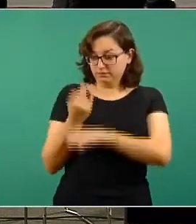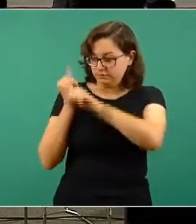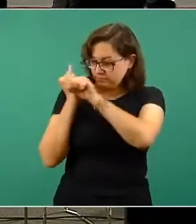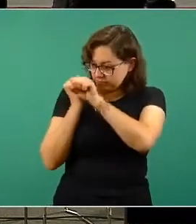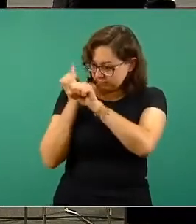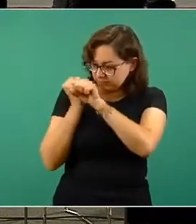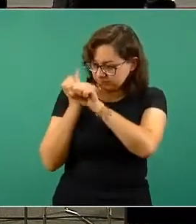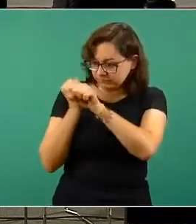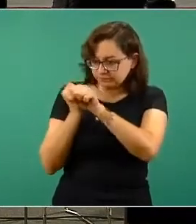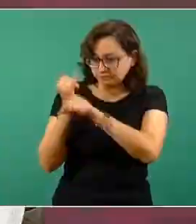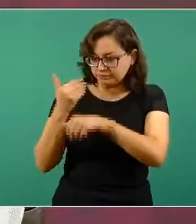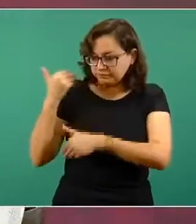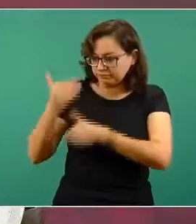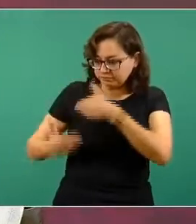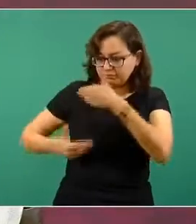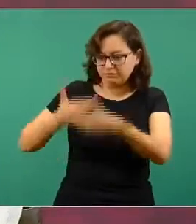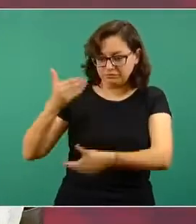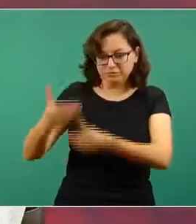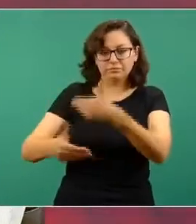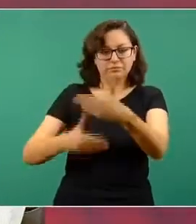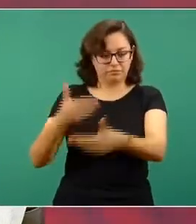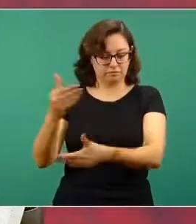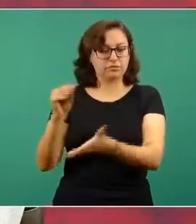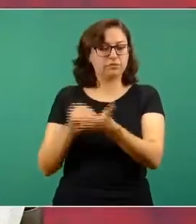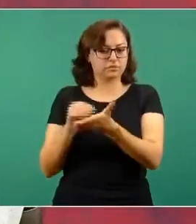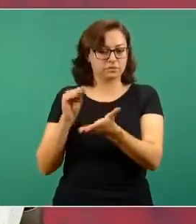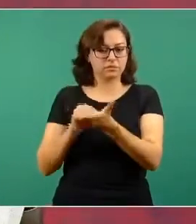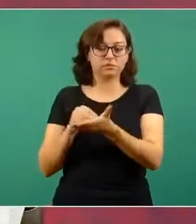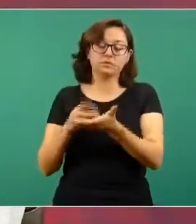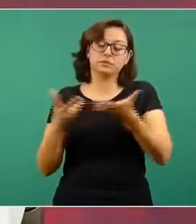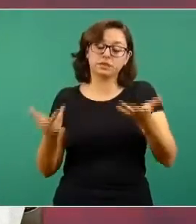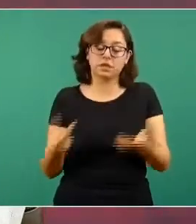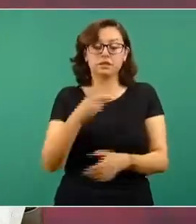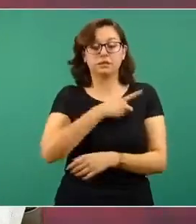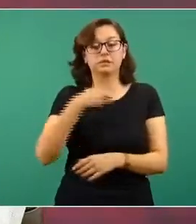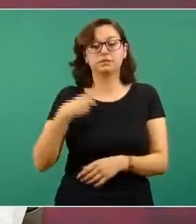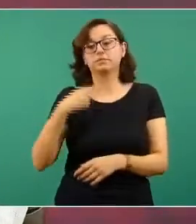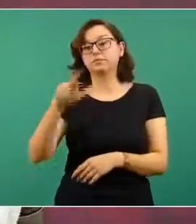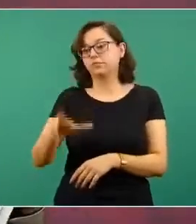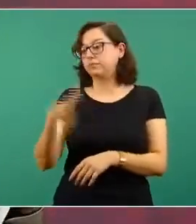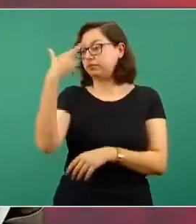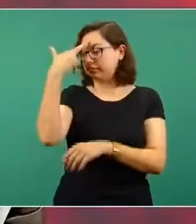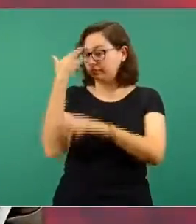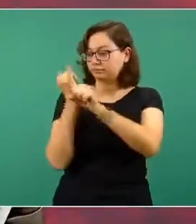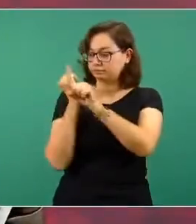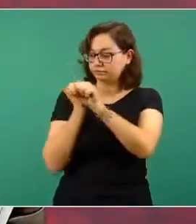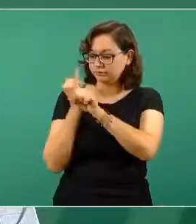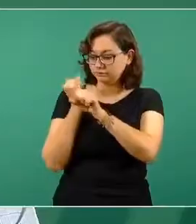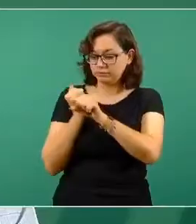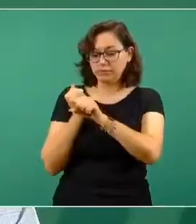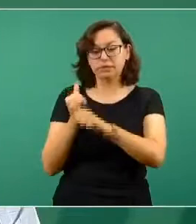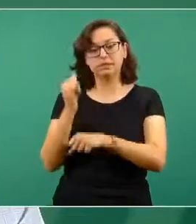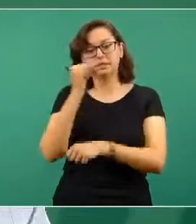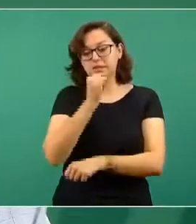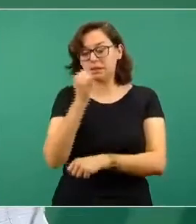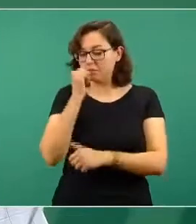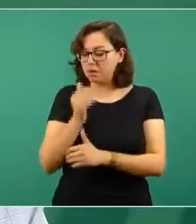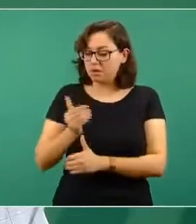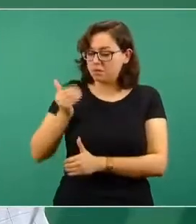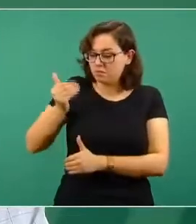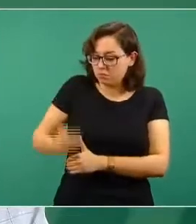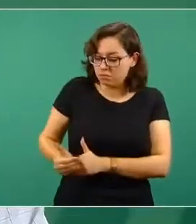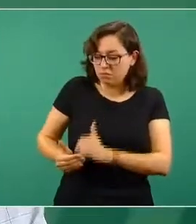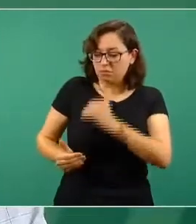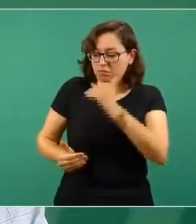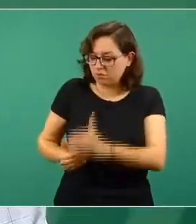este momento en proceso. Recordemos que toda investigación judicial además debe de tener un espacio para llevar a